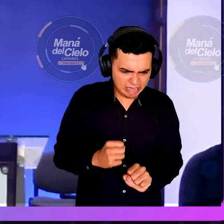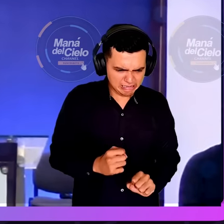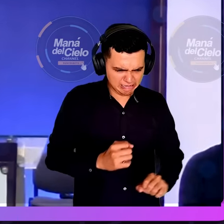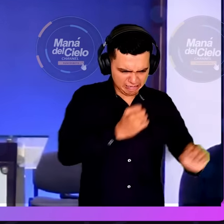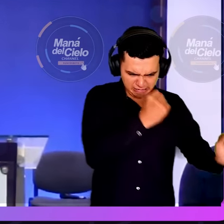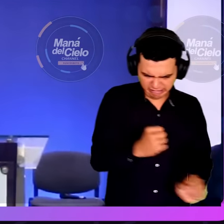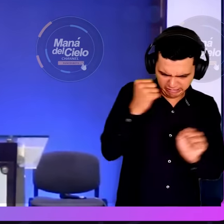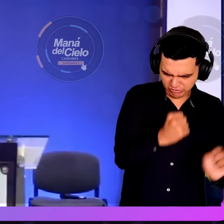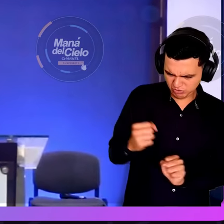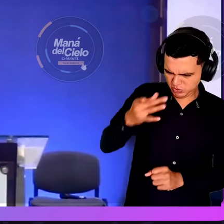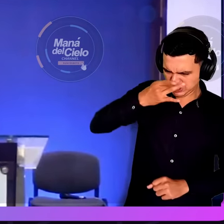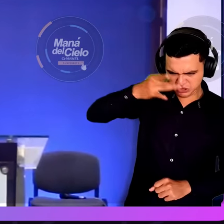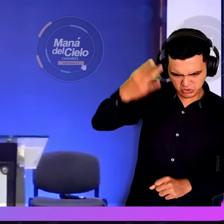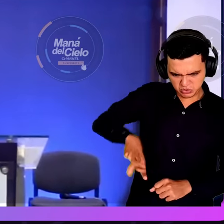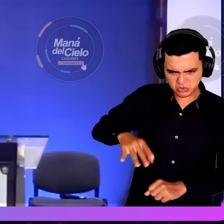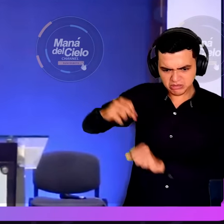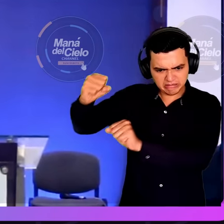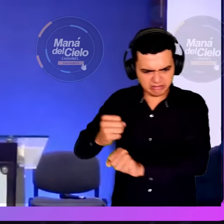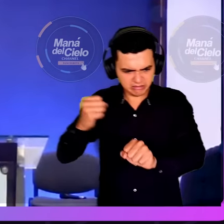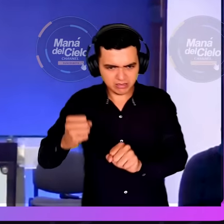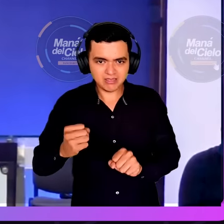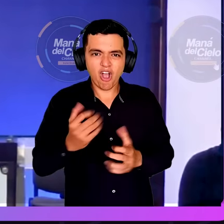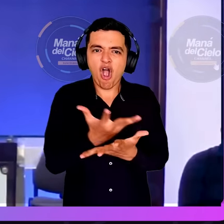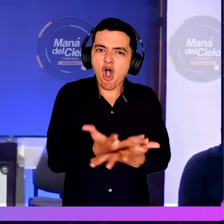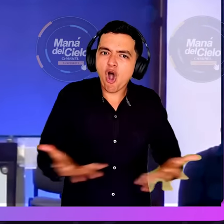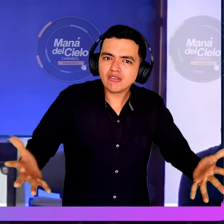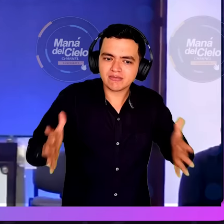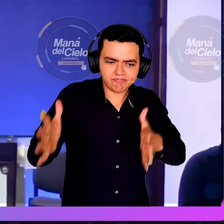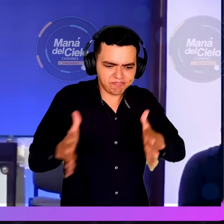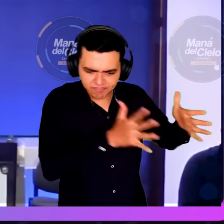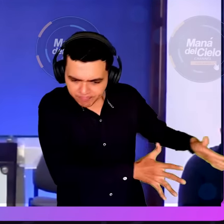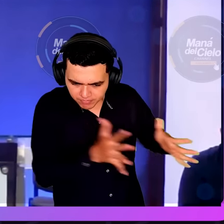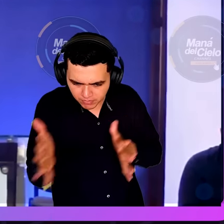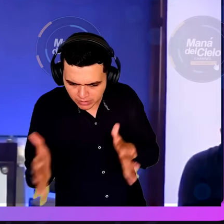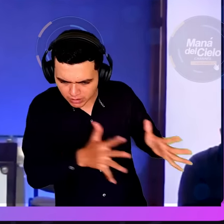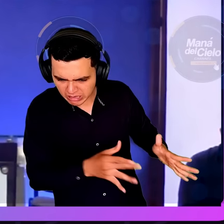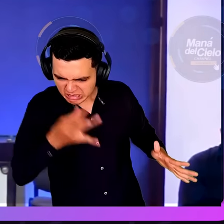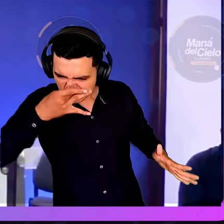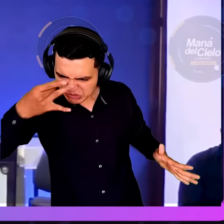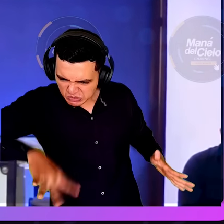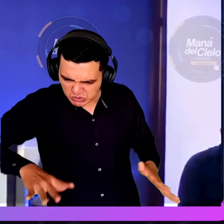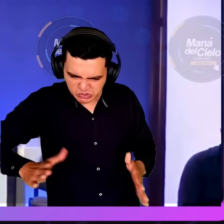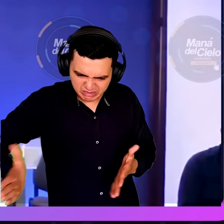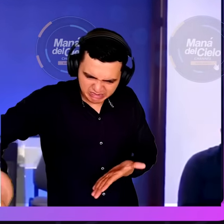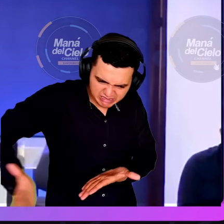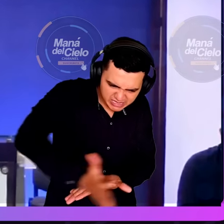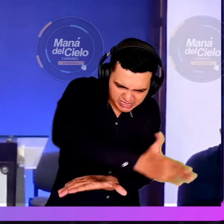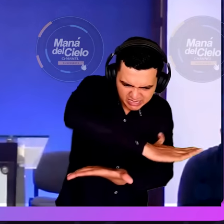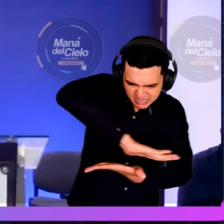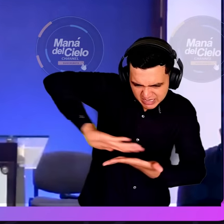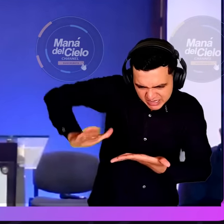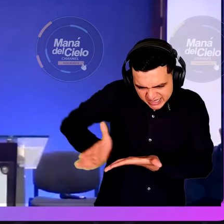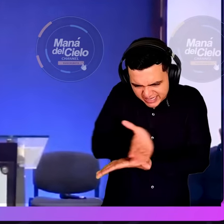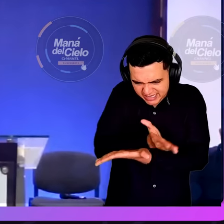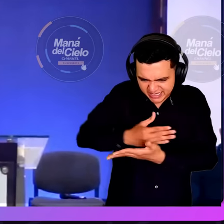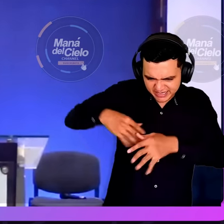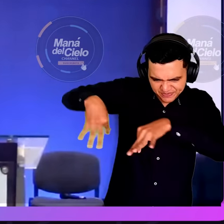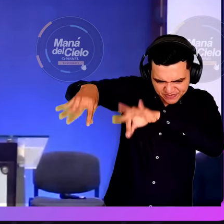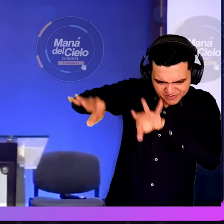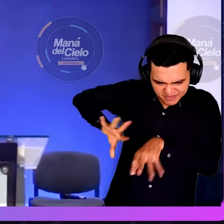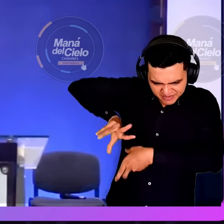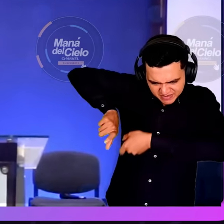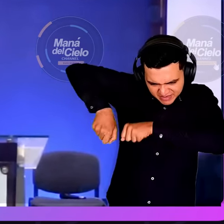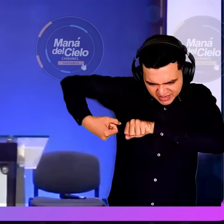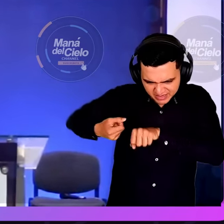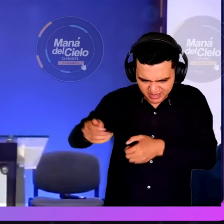su carácter. Y usted se da cuenta, como cuando hace un aseo general en su casa. Si usted debajo de las camas, en la cocina, saca